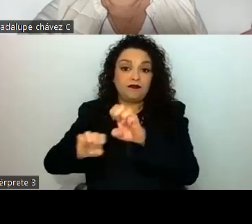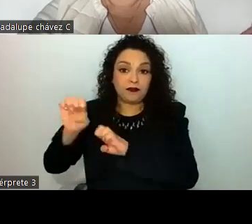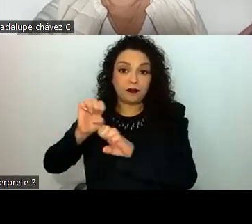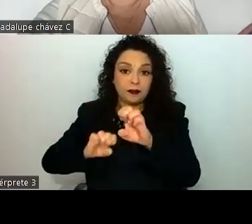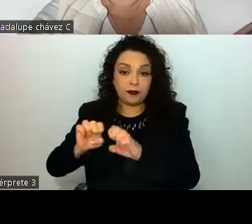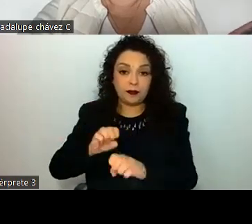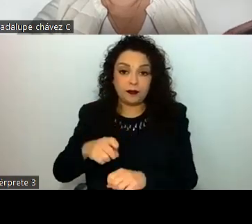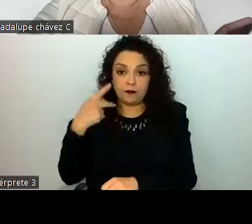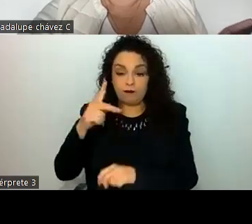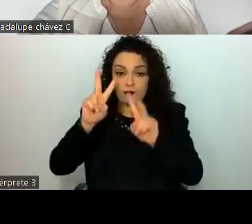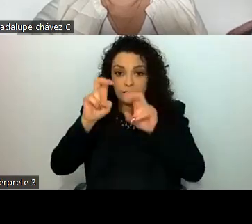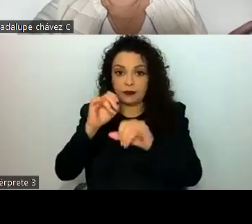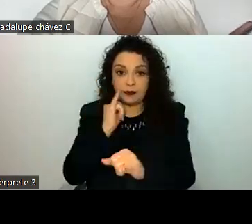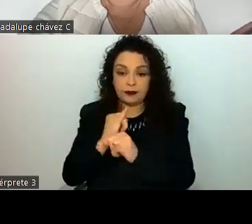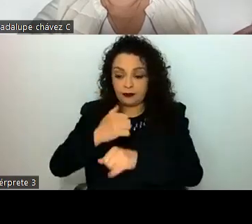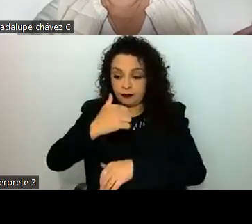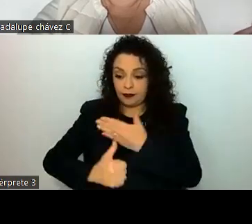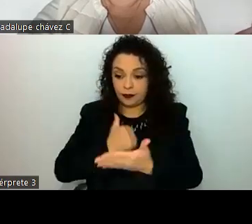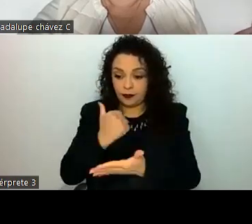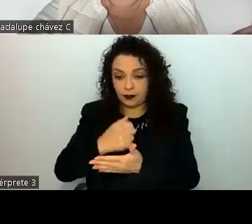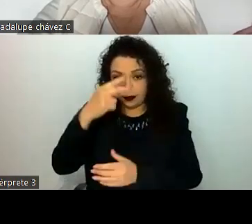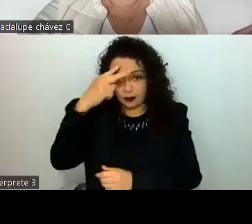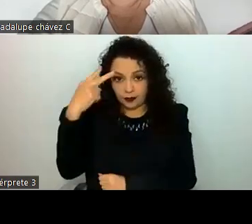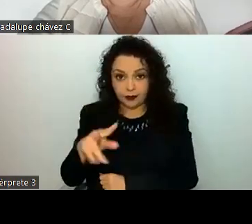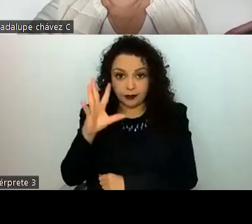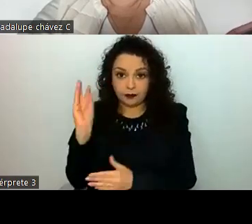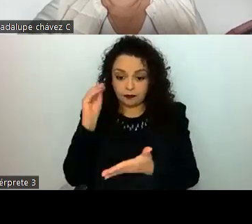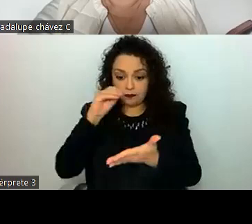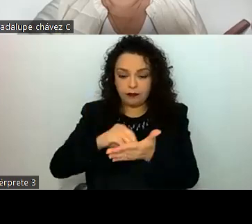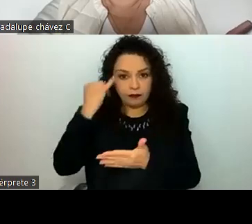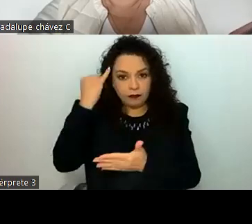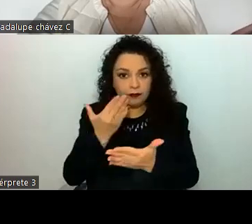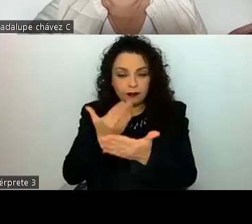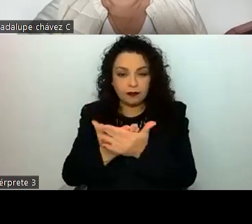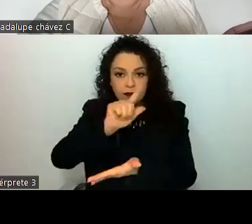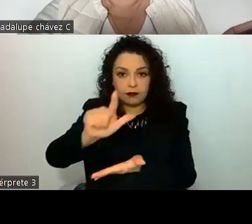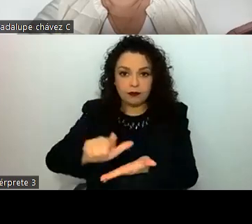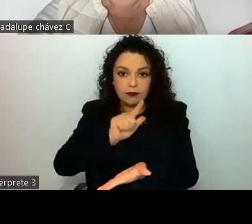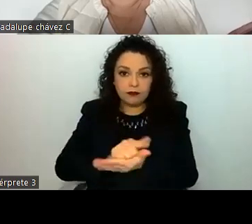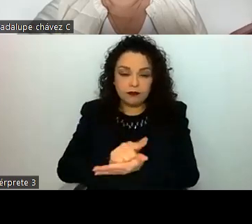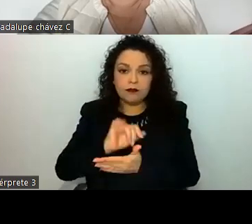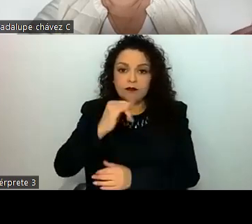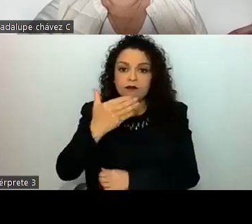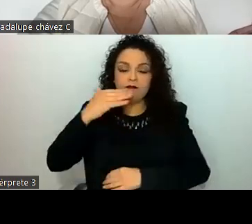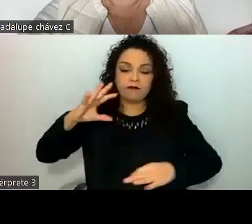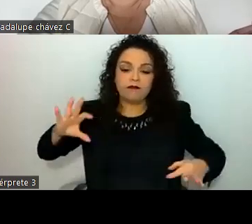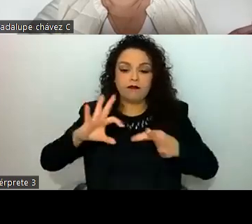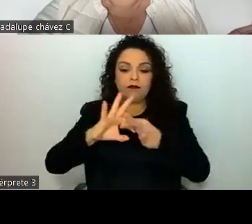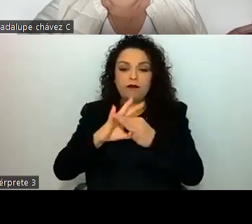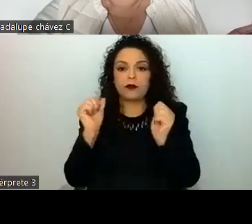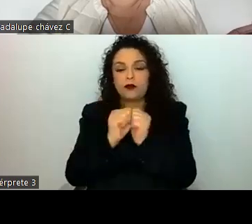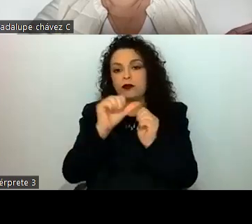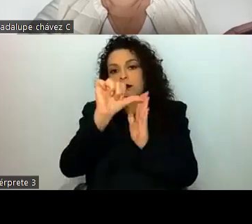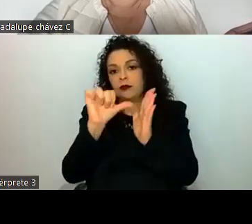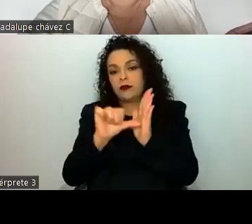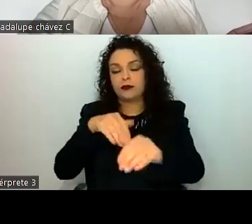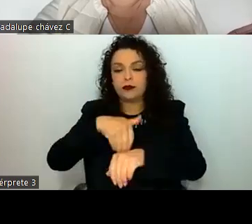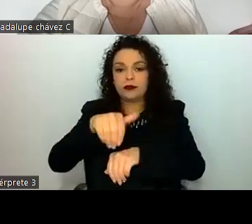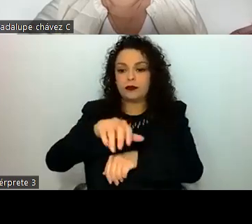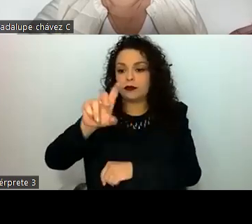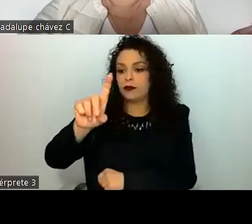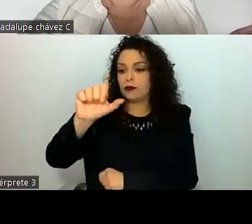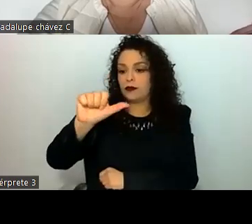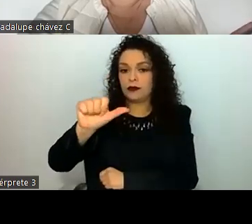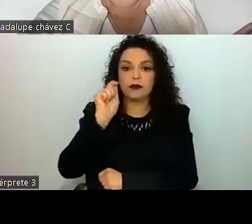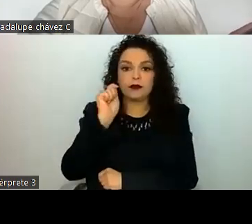México, previstas en la iniciativa de ley, son acordes con las conferidas en el artículo 36, fracción sexta